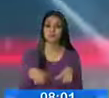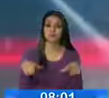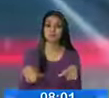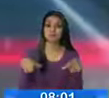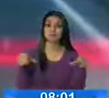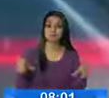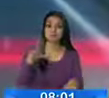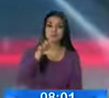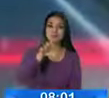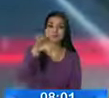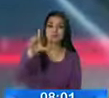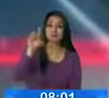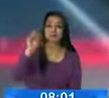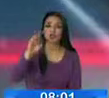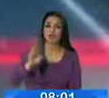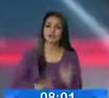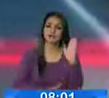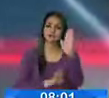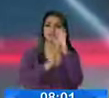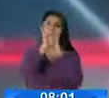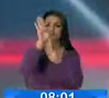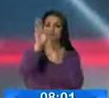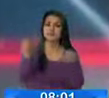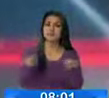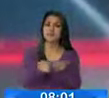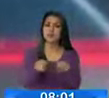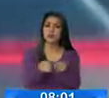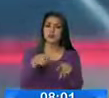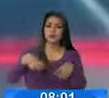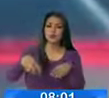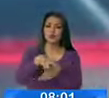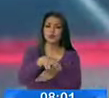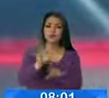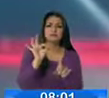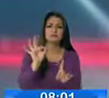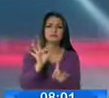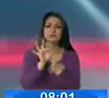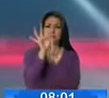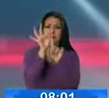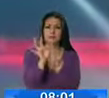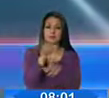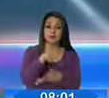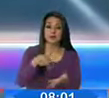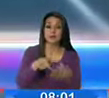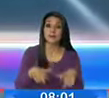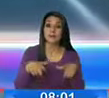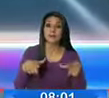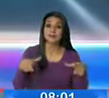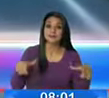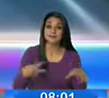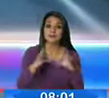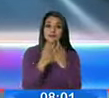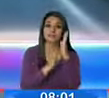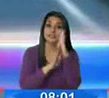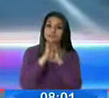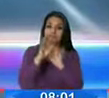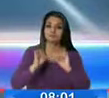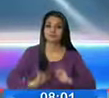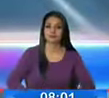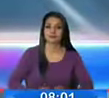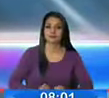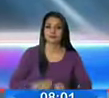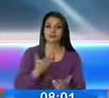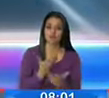o sea, con un centro turístico de primera clase, crecerá la parroquia, crecerá las familias, porque